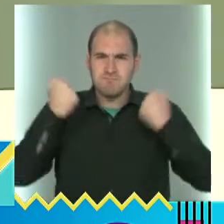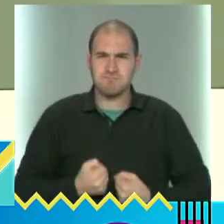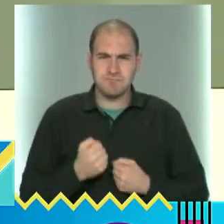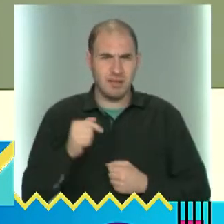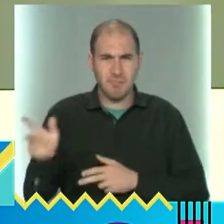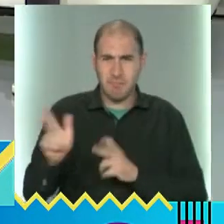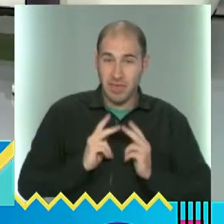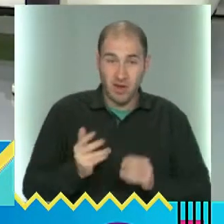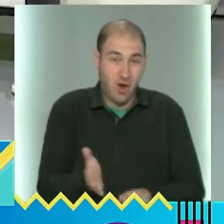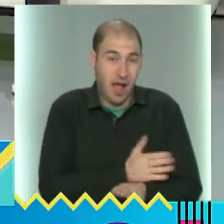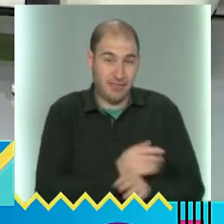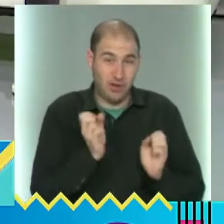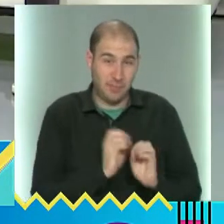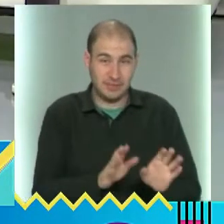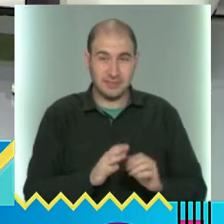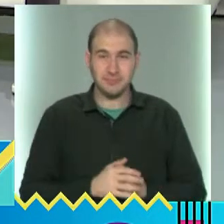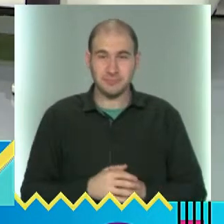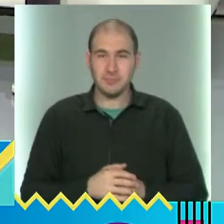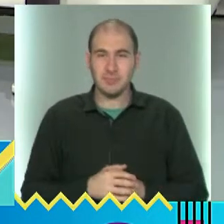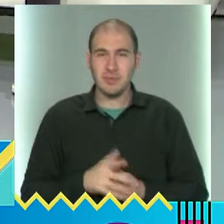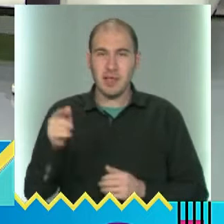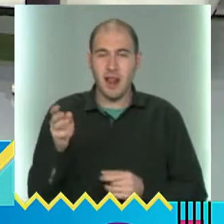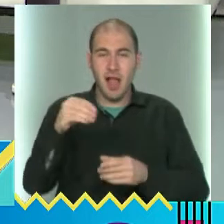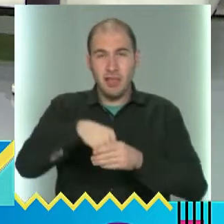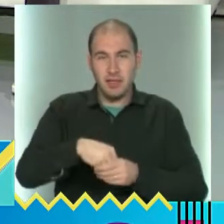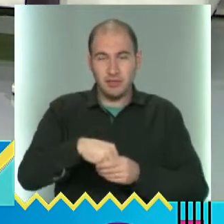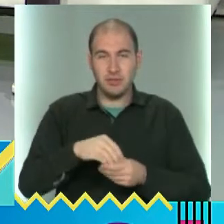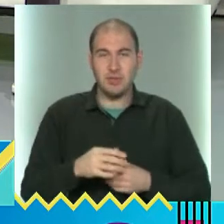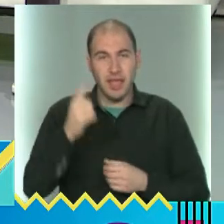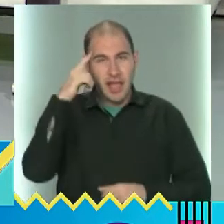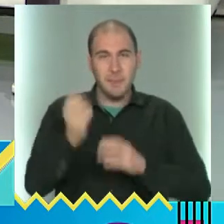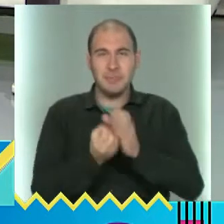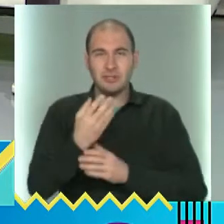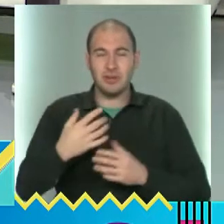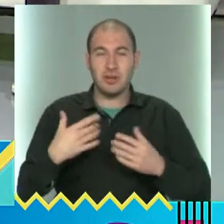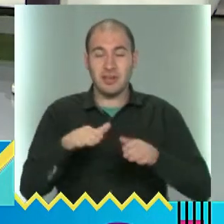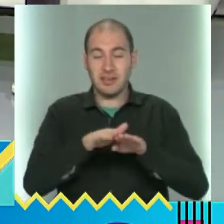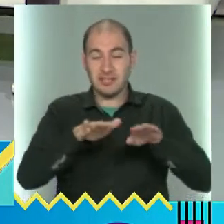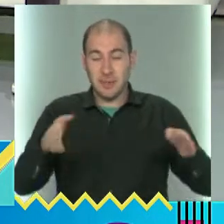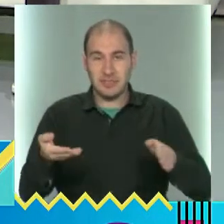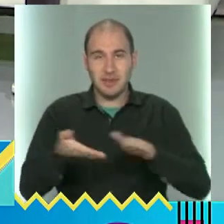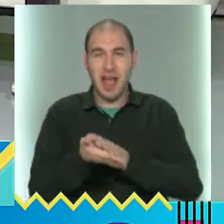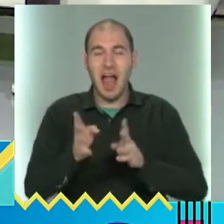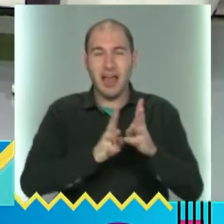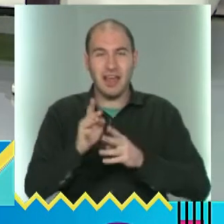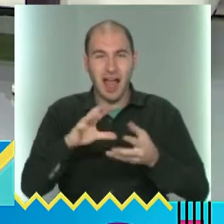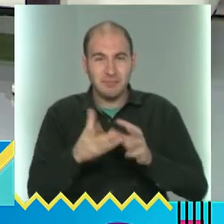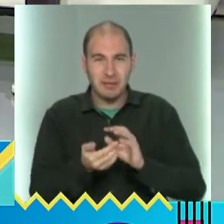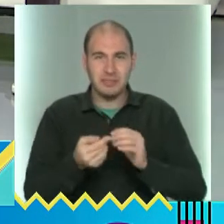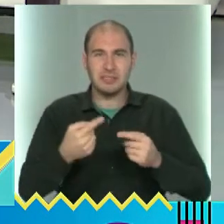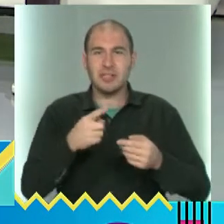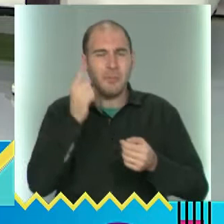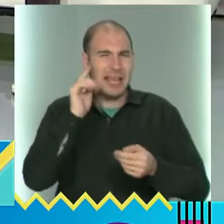Así me dijo antes de que empezáramos. Él es parte o inventor de una camilla mecánica adaptable no convencional o